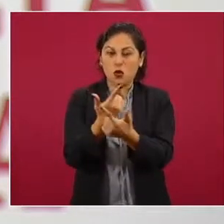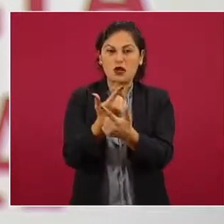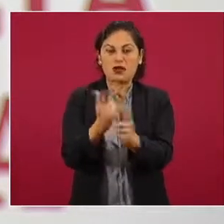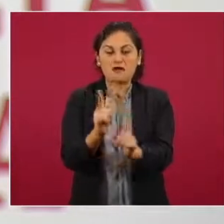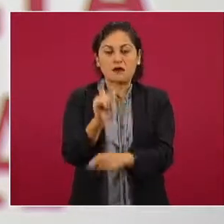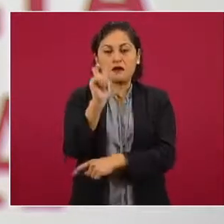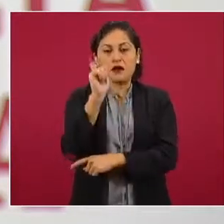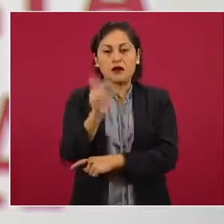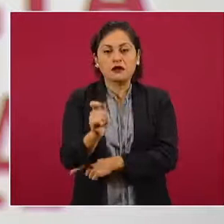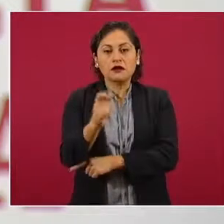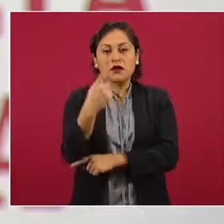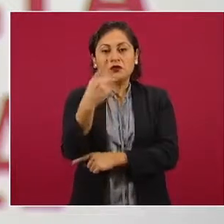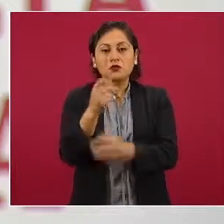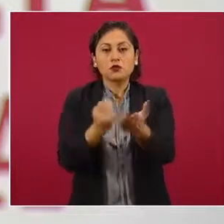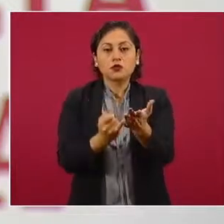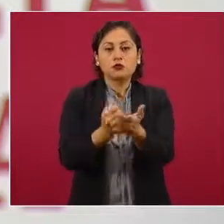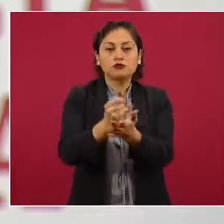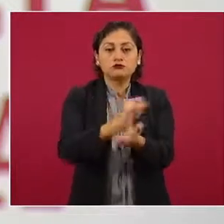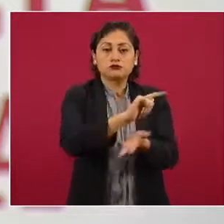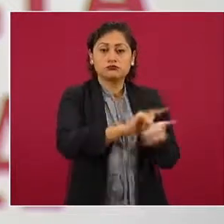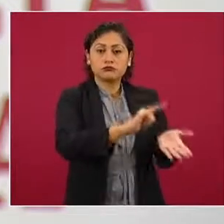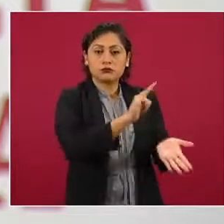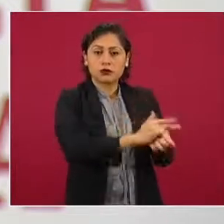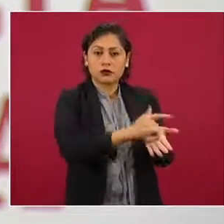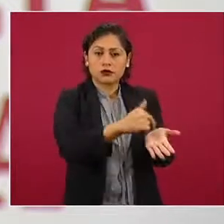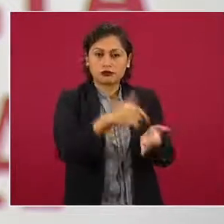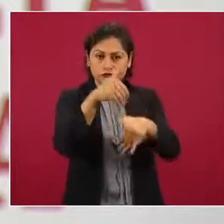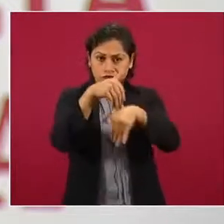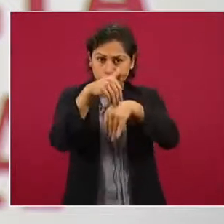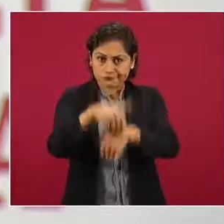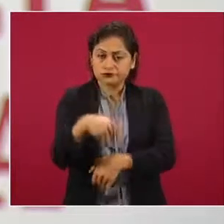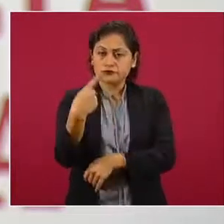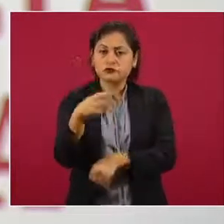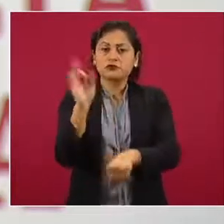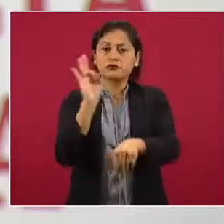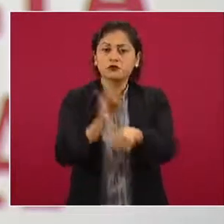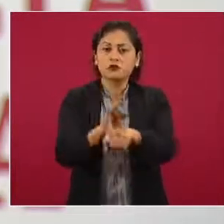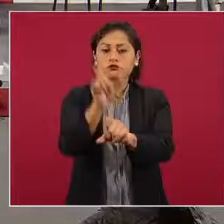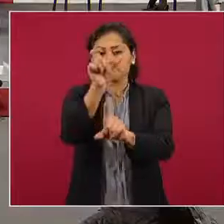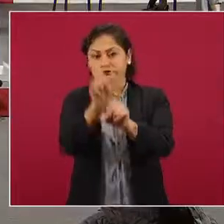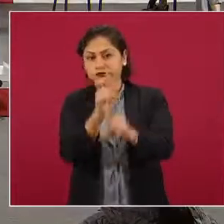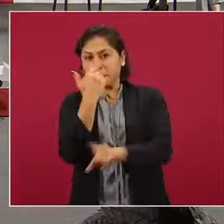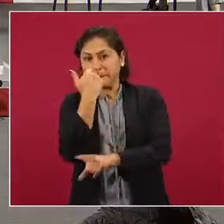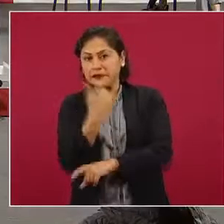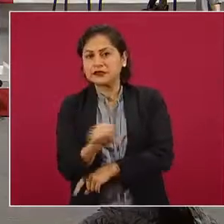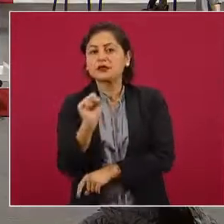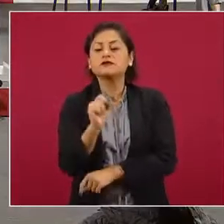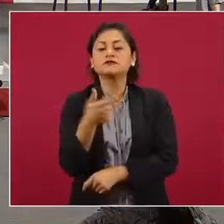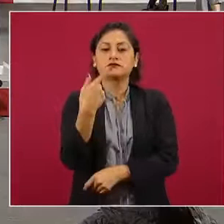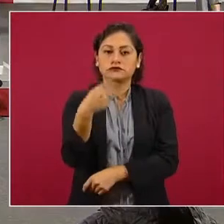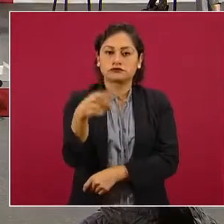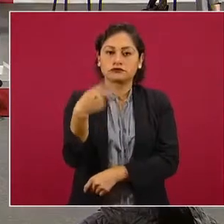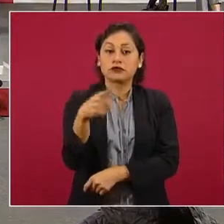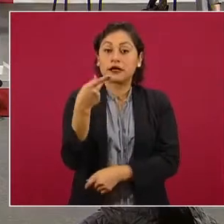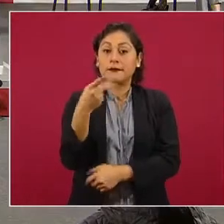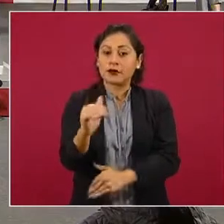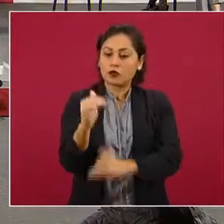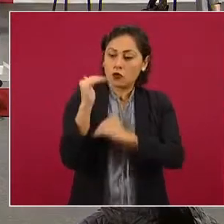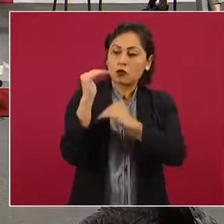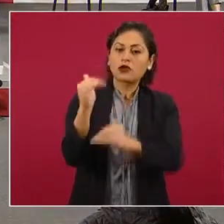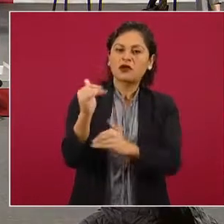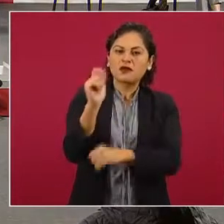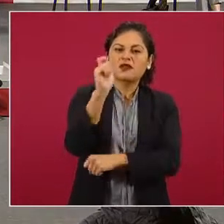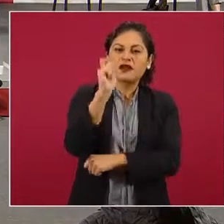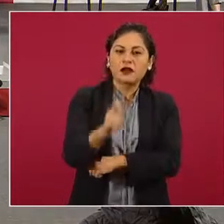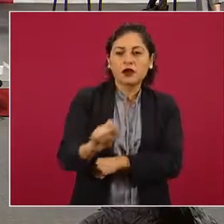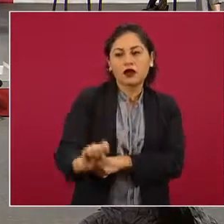decisiones que te son permitidas por las leyes y por tus propias capacidades. El único límite son los